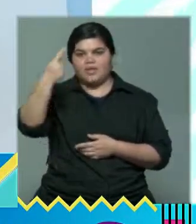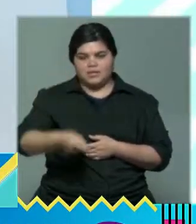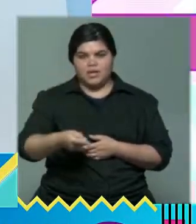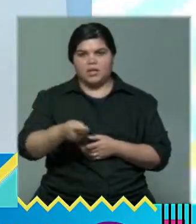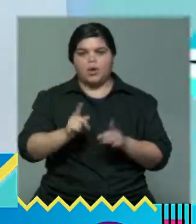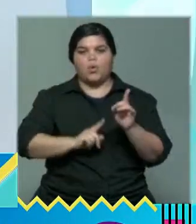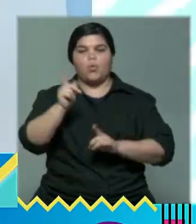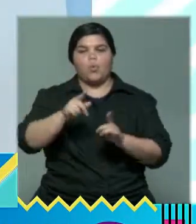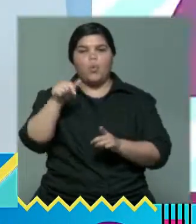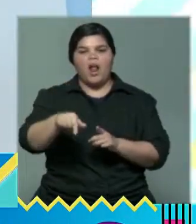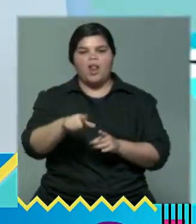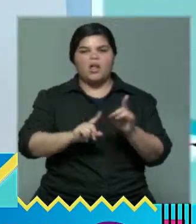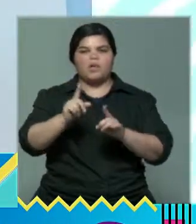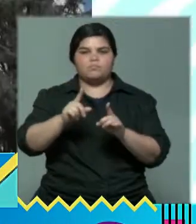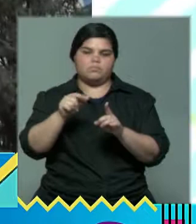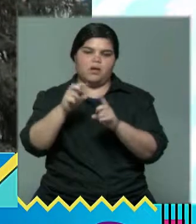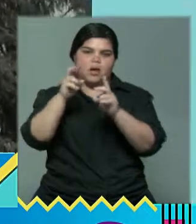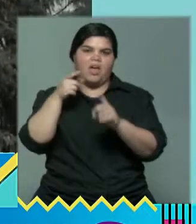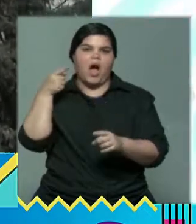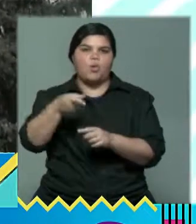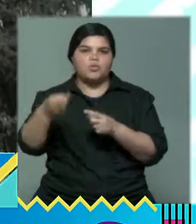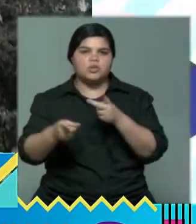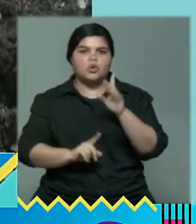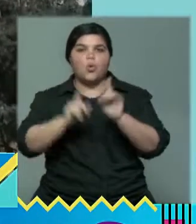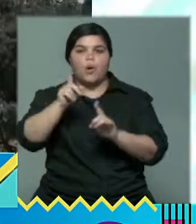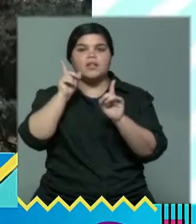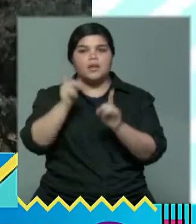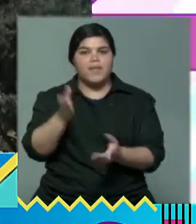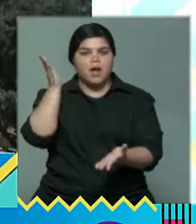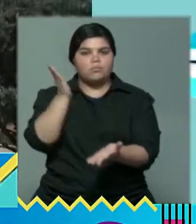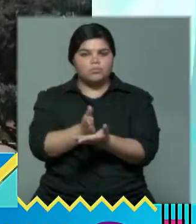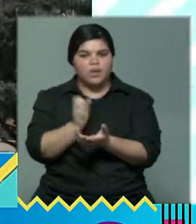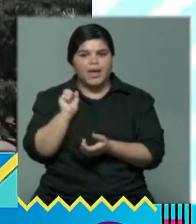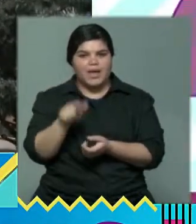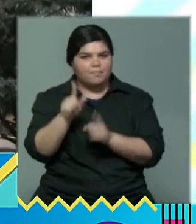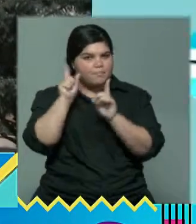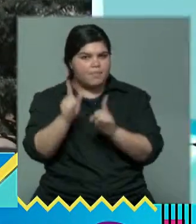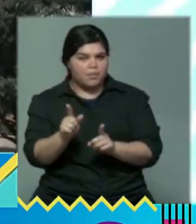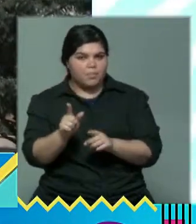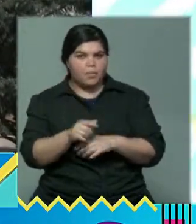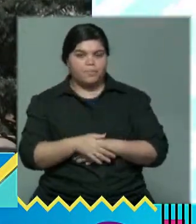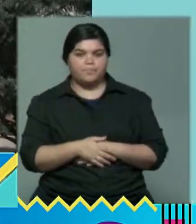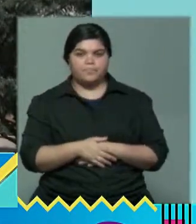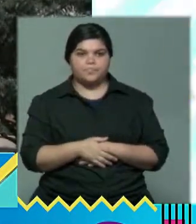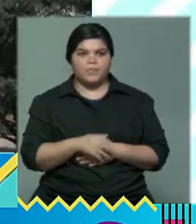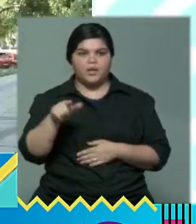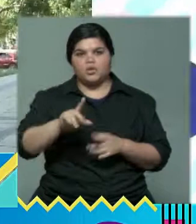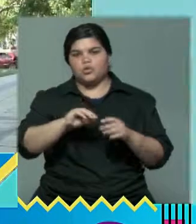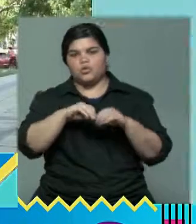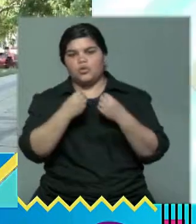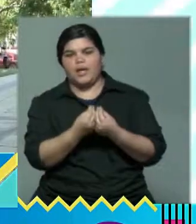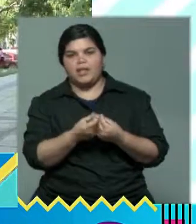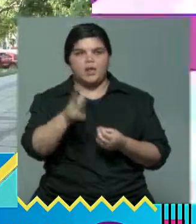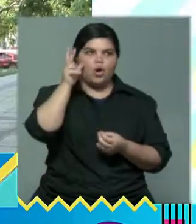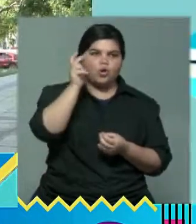jurídico tutelado y cuál es la sanción que le significa a esa persona por ese bien jurídico tutelado. Y da un quantum de 8 a 10 años,